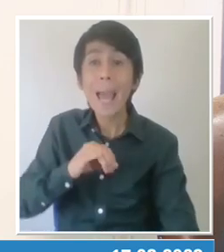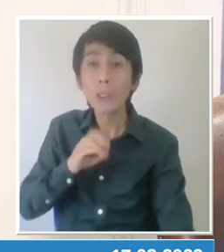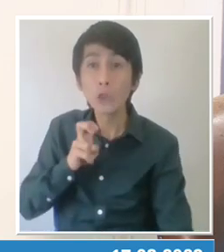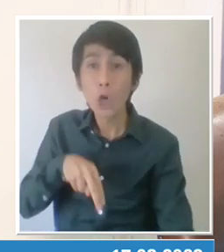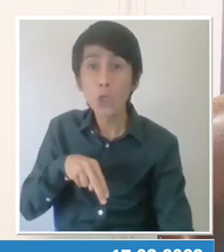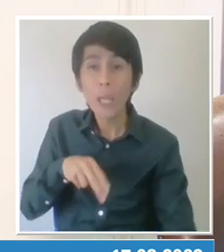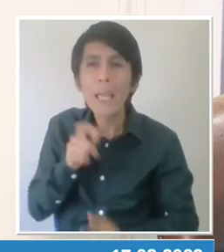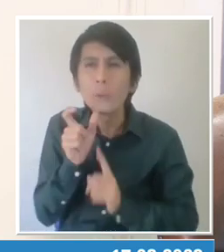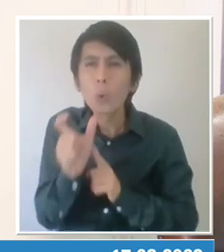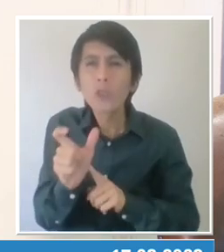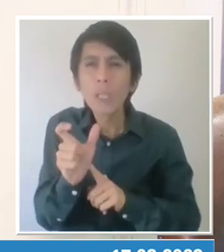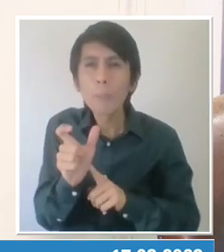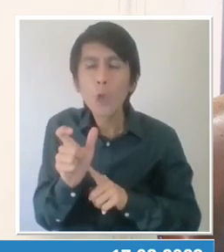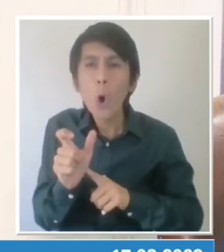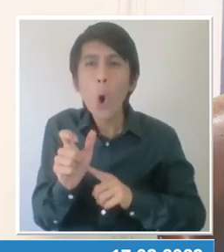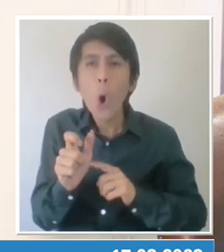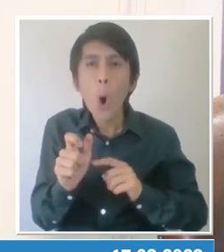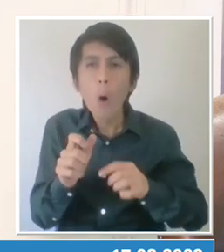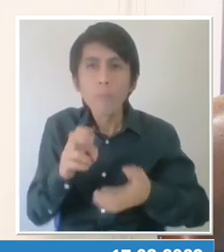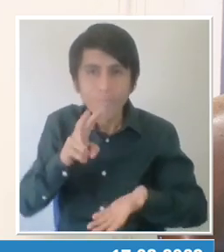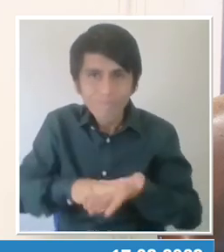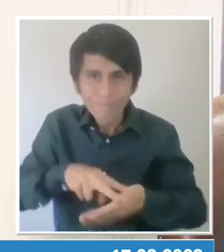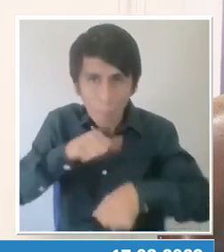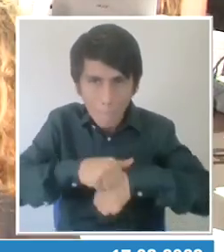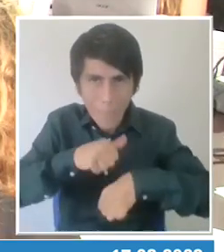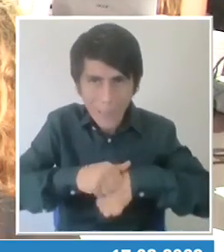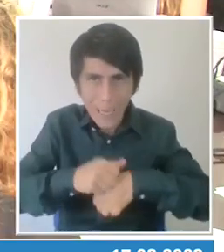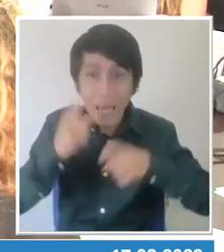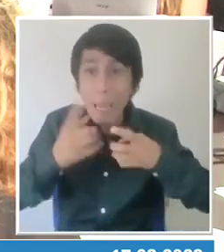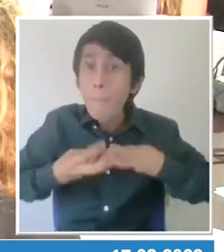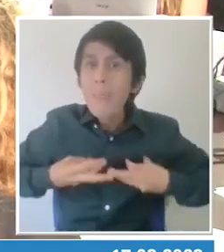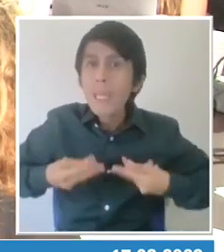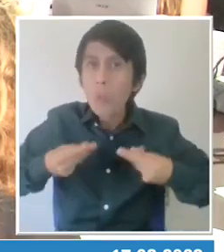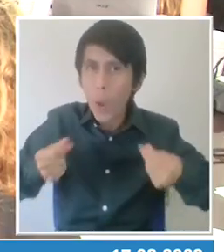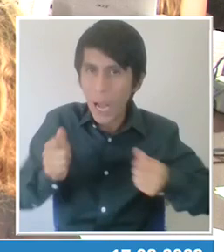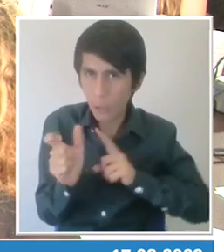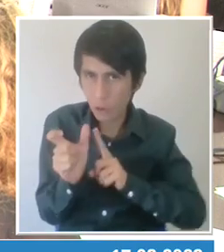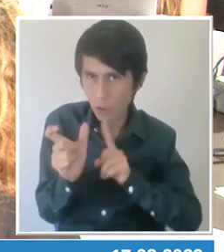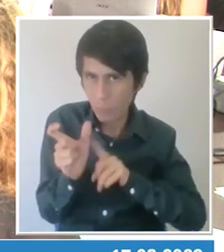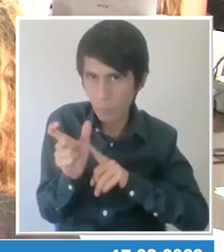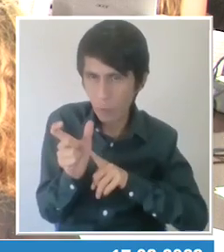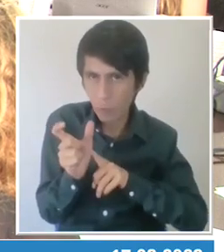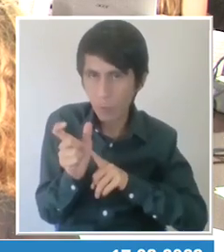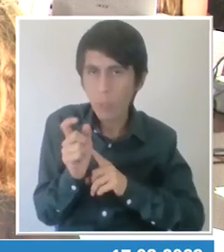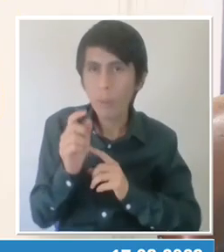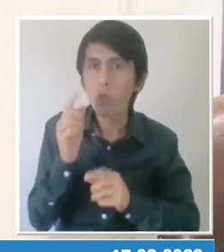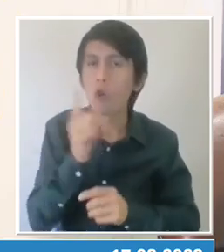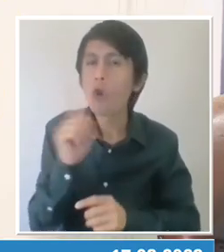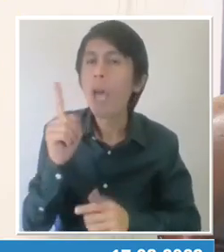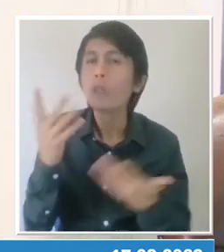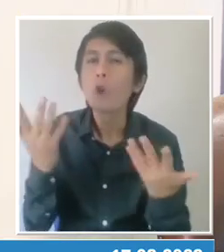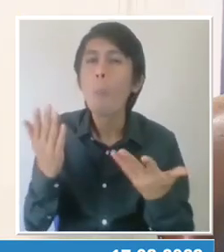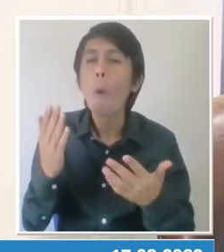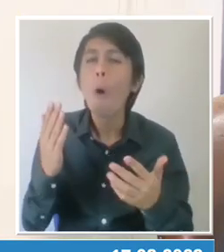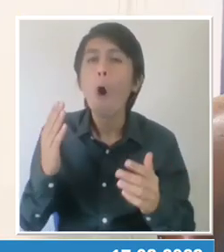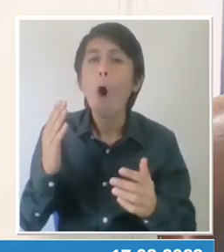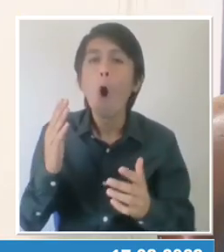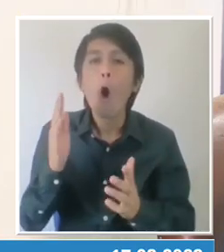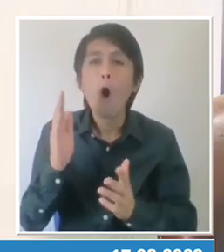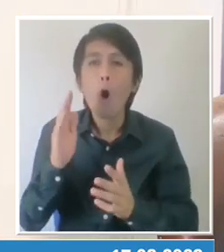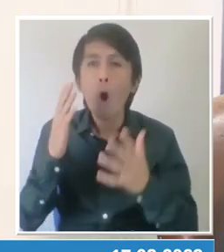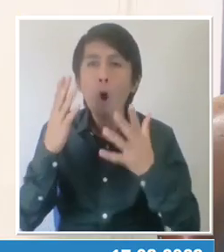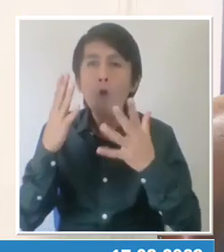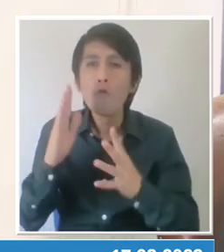más que una concepción biológica como la de la nación en la concepción alemana,